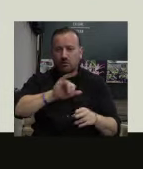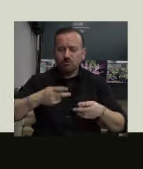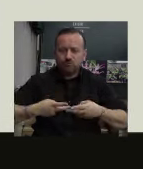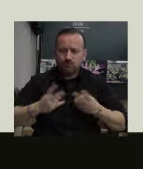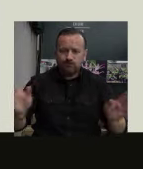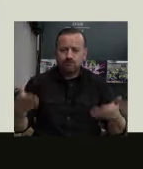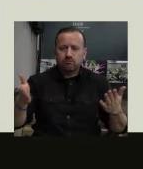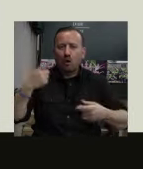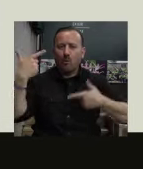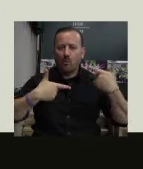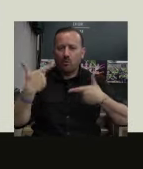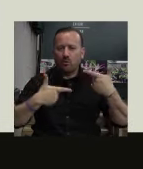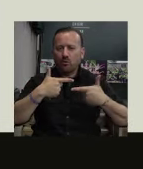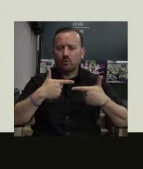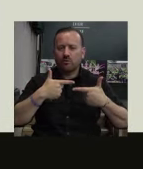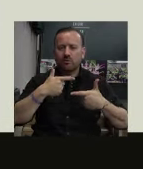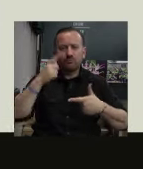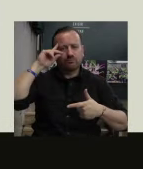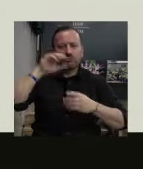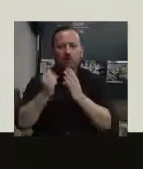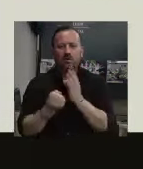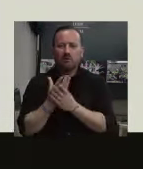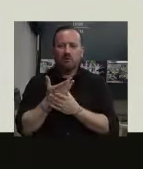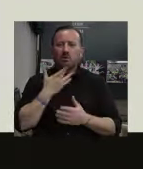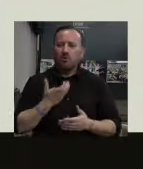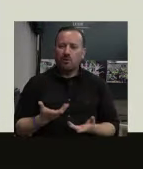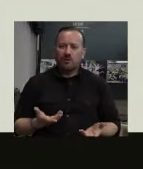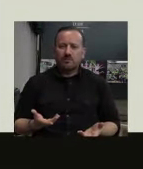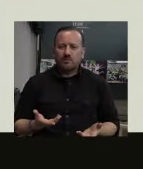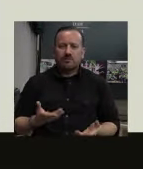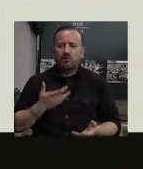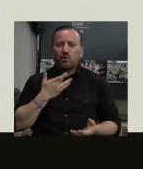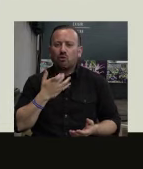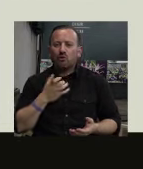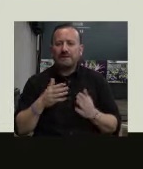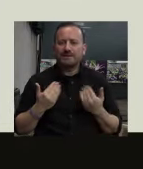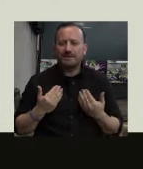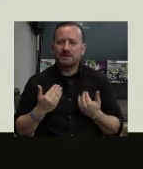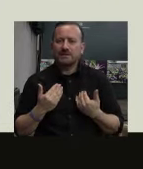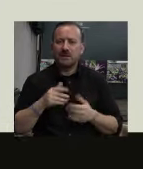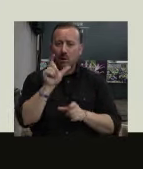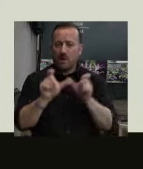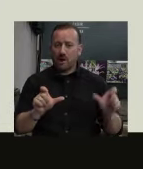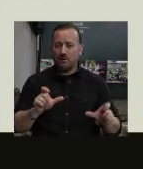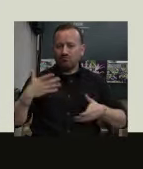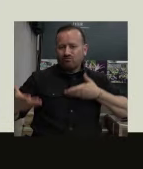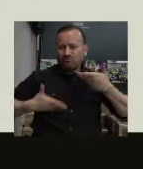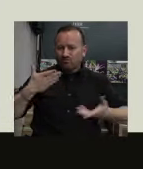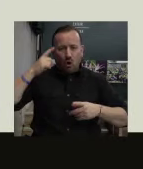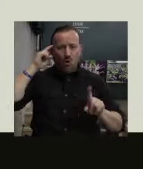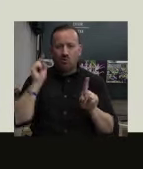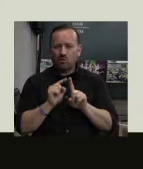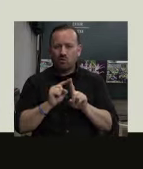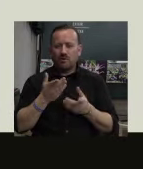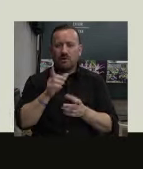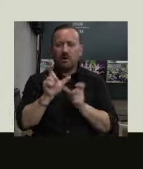política de innovación Por qué Porque se necesitaban actores objetivos